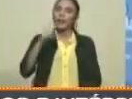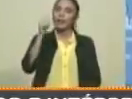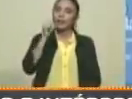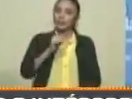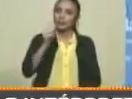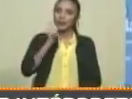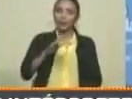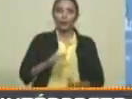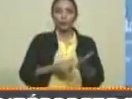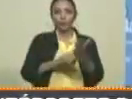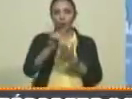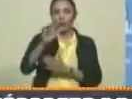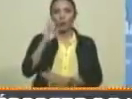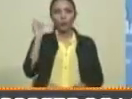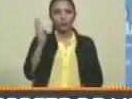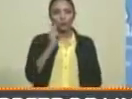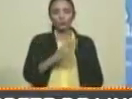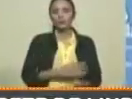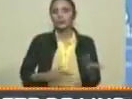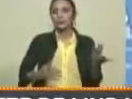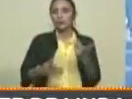combatir